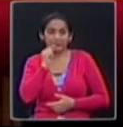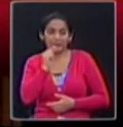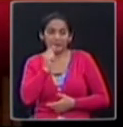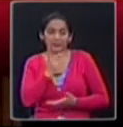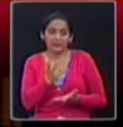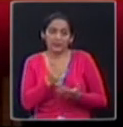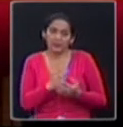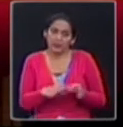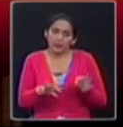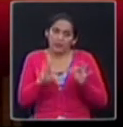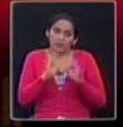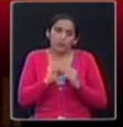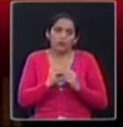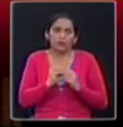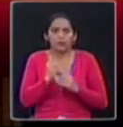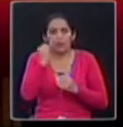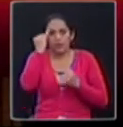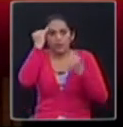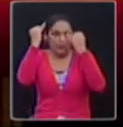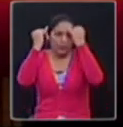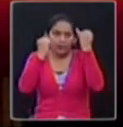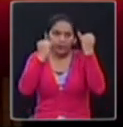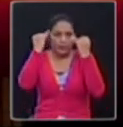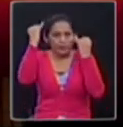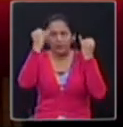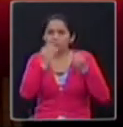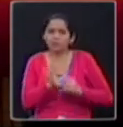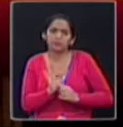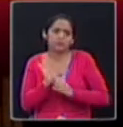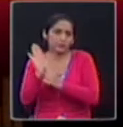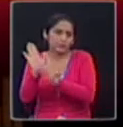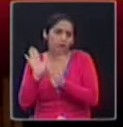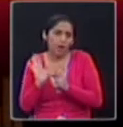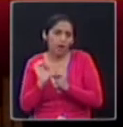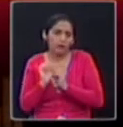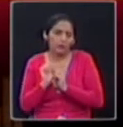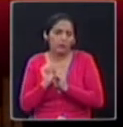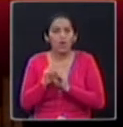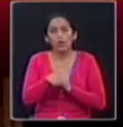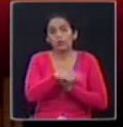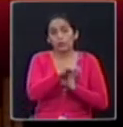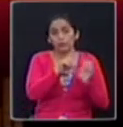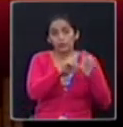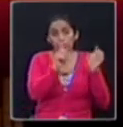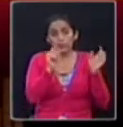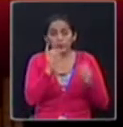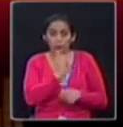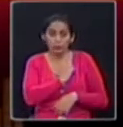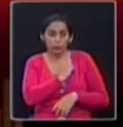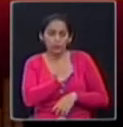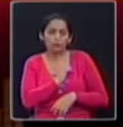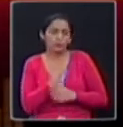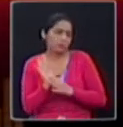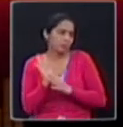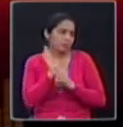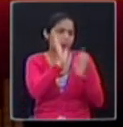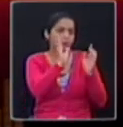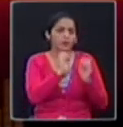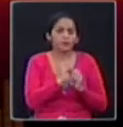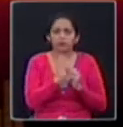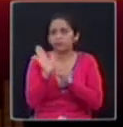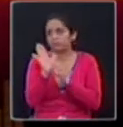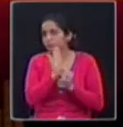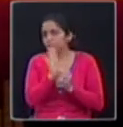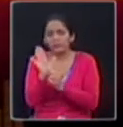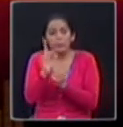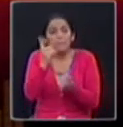de proponer. Y se debe proponer de lado y lado, porque este es un, no trabajo, pero un mecanismo de doble vía, empresarial, de quien da